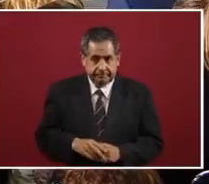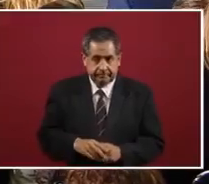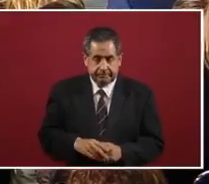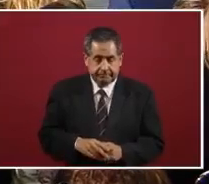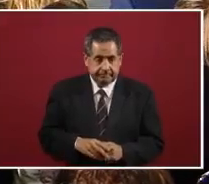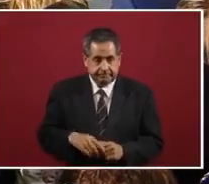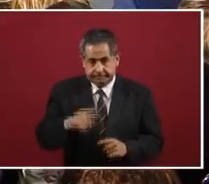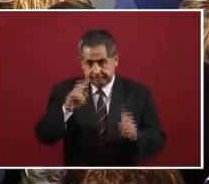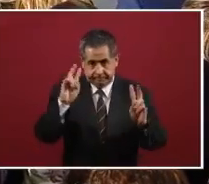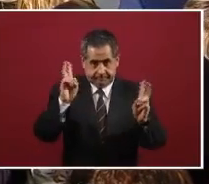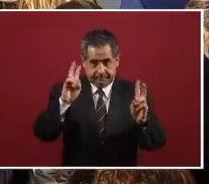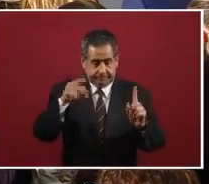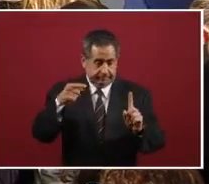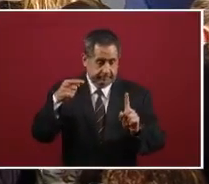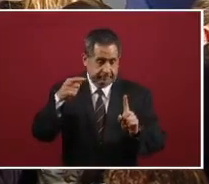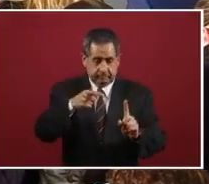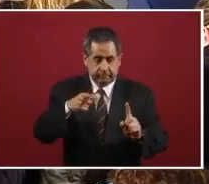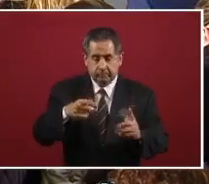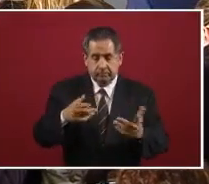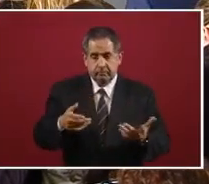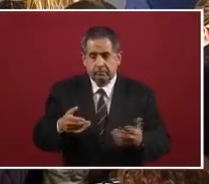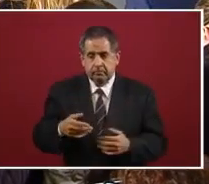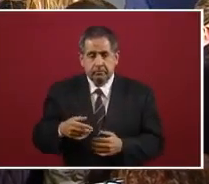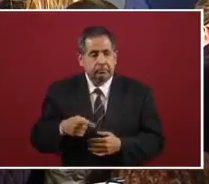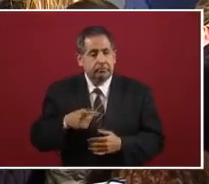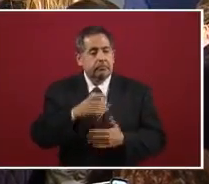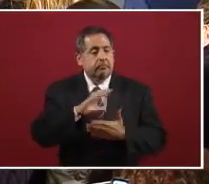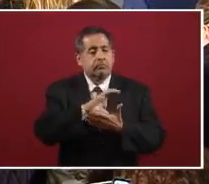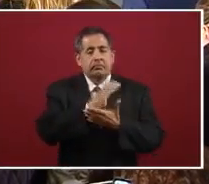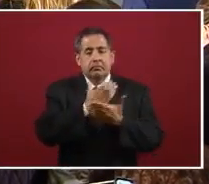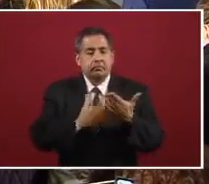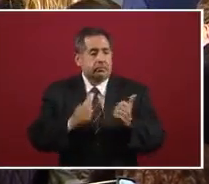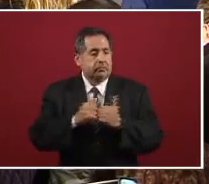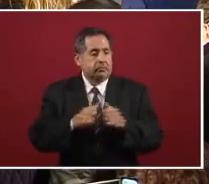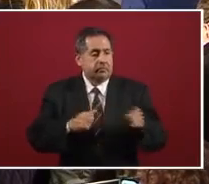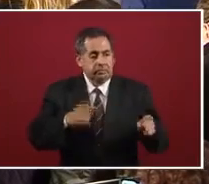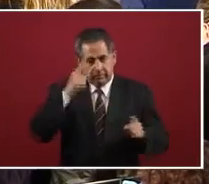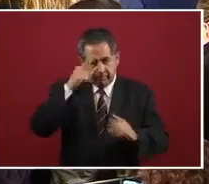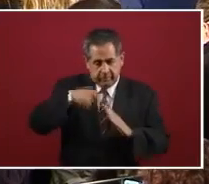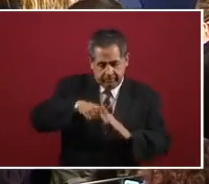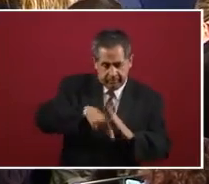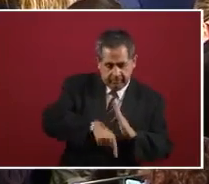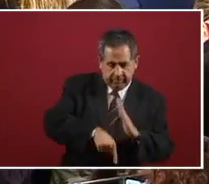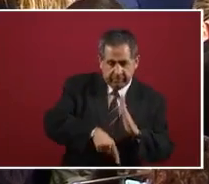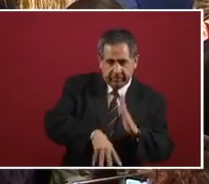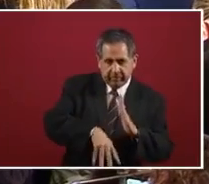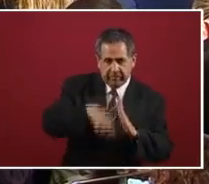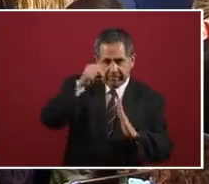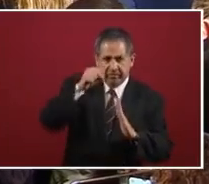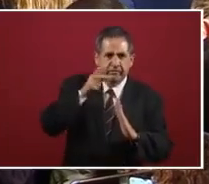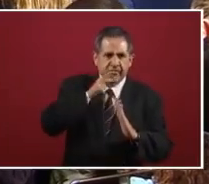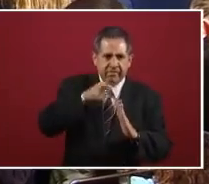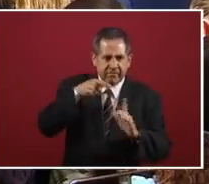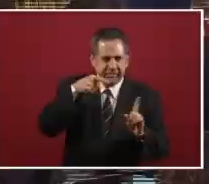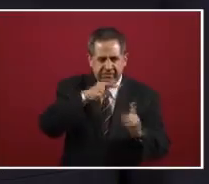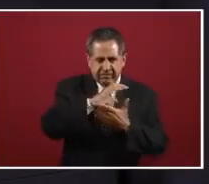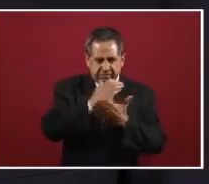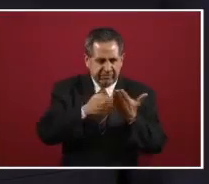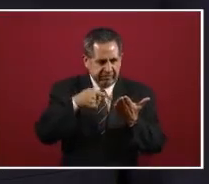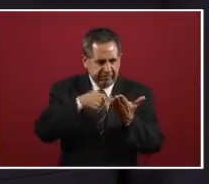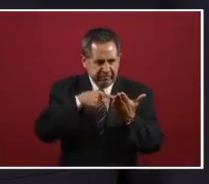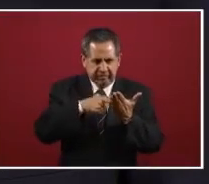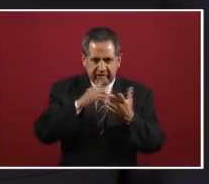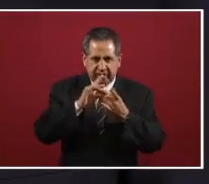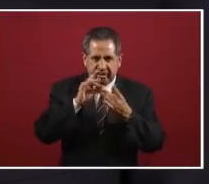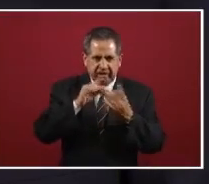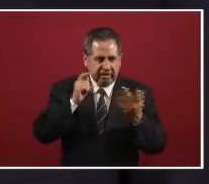el tema es de que uno de los contratos que tiene para la explotación del petróleo